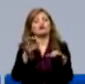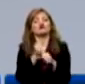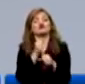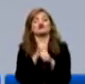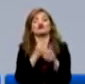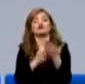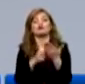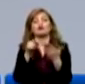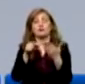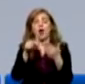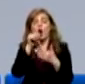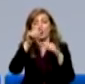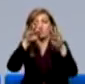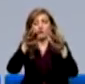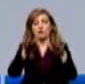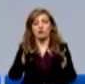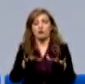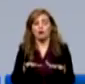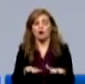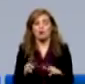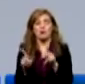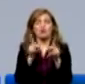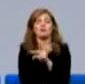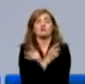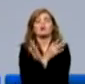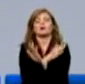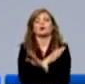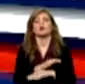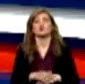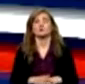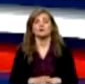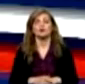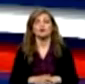hacer una vez que bajen las aguas y del plan de prevención.